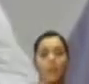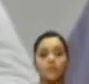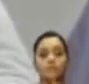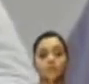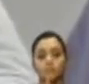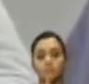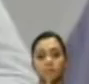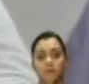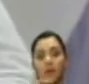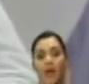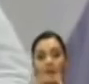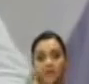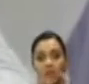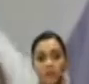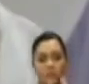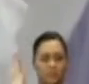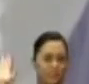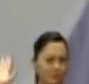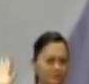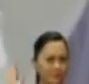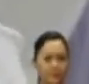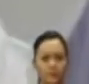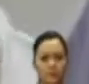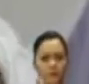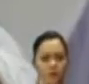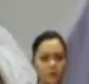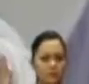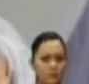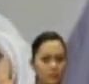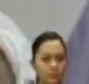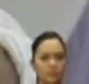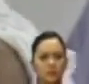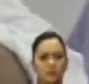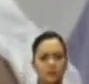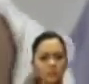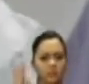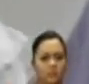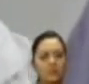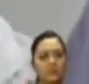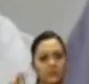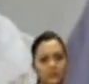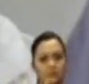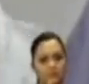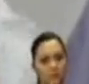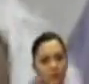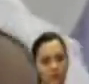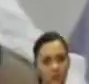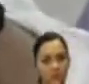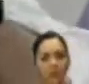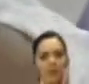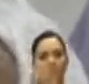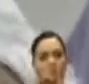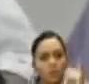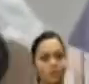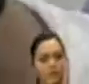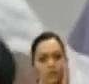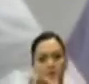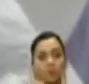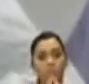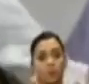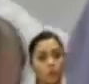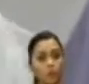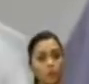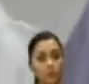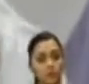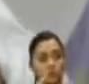$30 en abril, por ejemplo. Pero no es que él no se ha atrasado porque es un genio, sino porque no ha sentido la crisis. Los municipios no la han